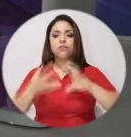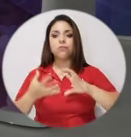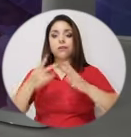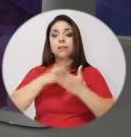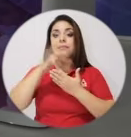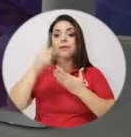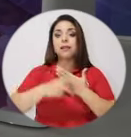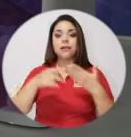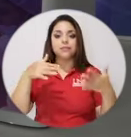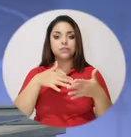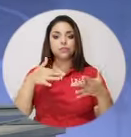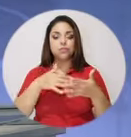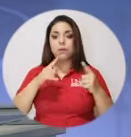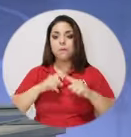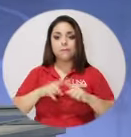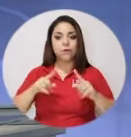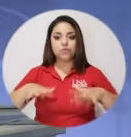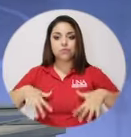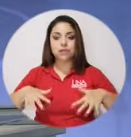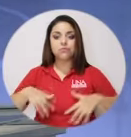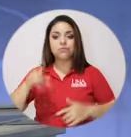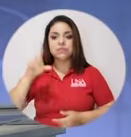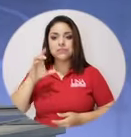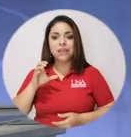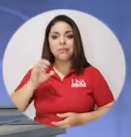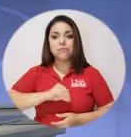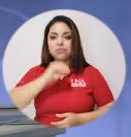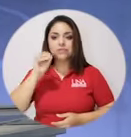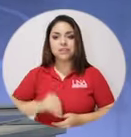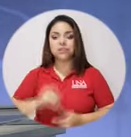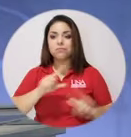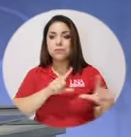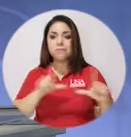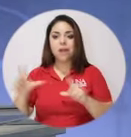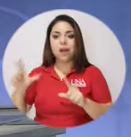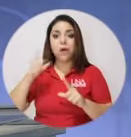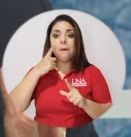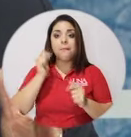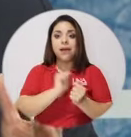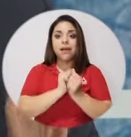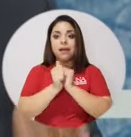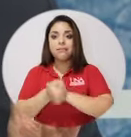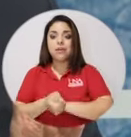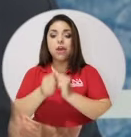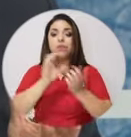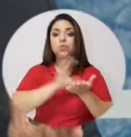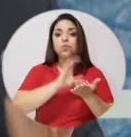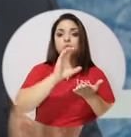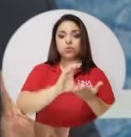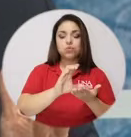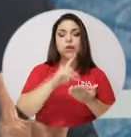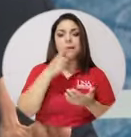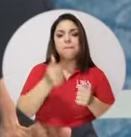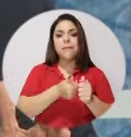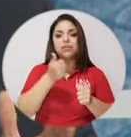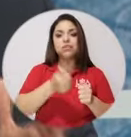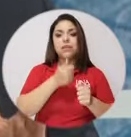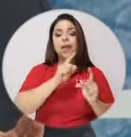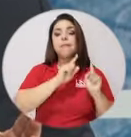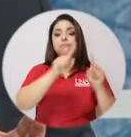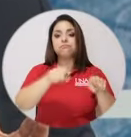nuestros planes de estudios. Pero no estábamos 100% preparados para migrar un curso que en su mayoría